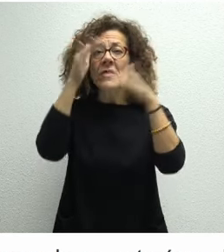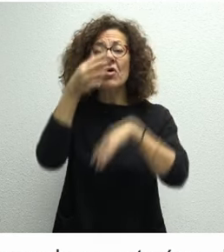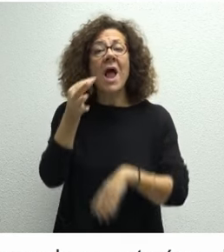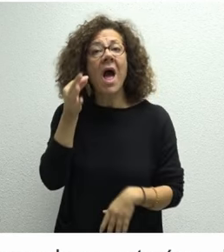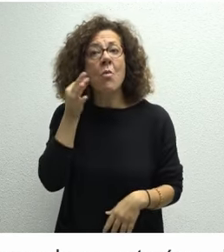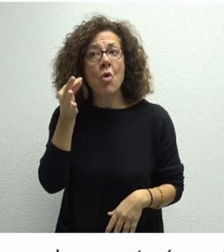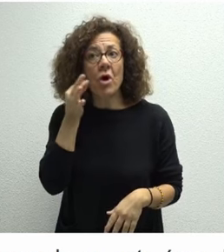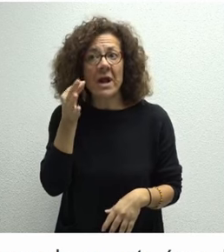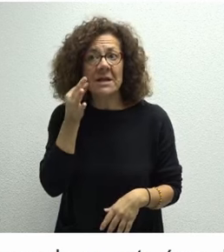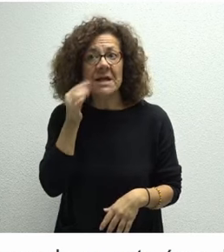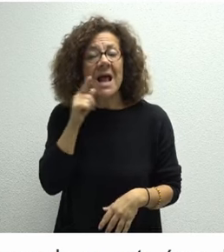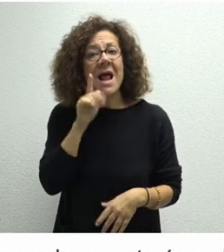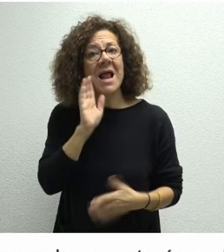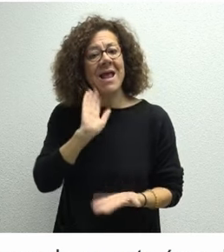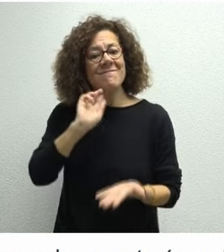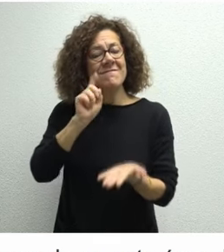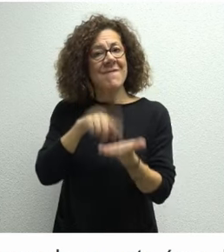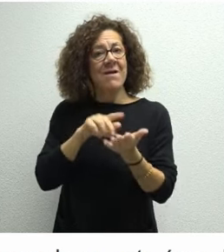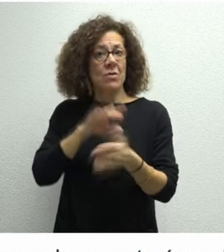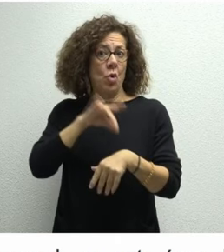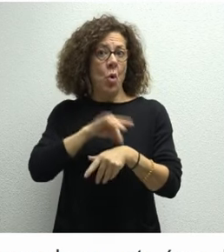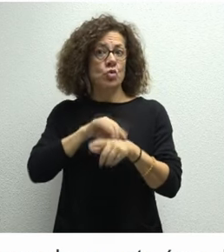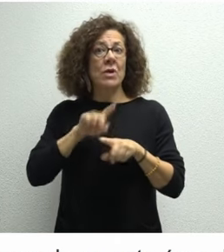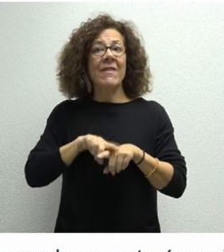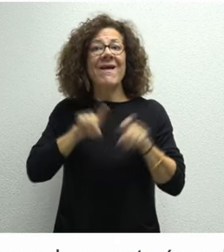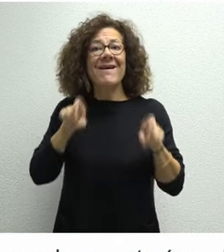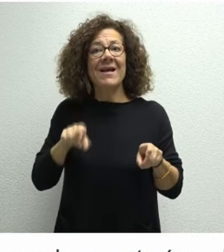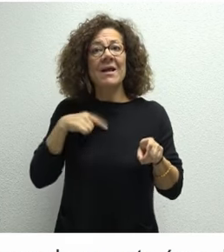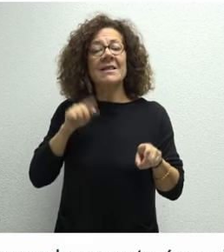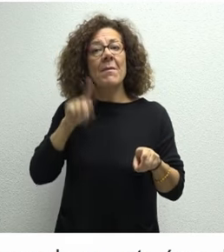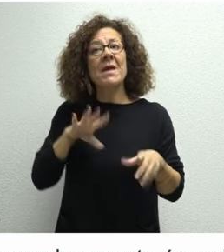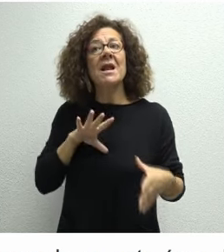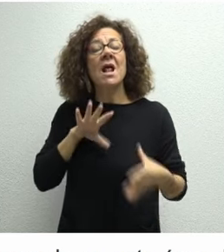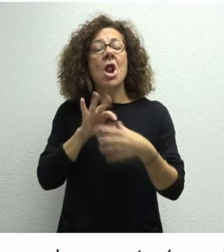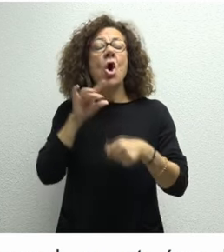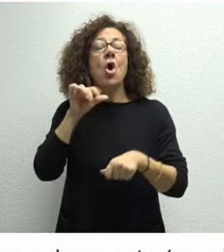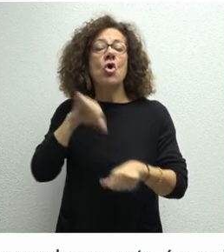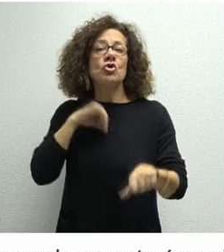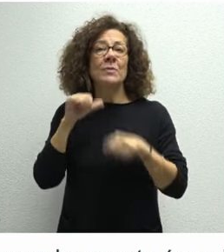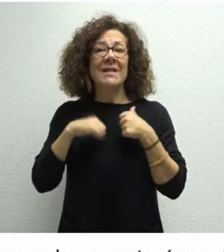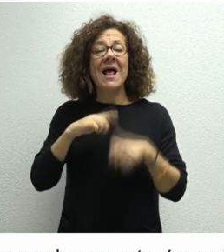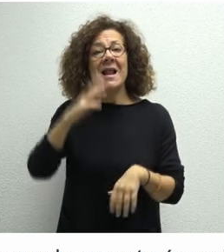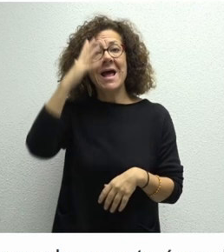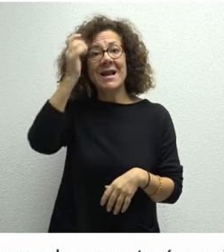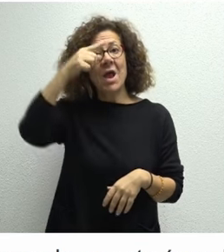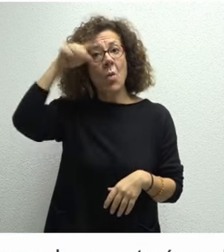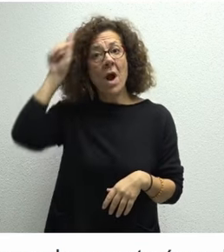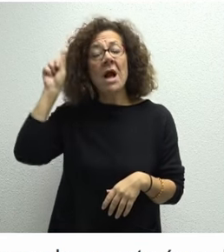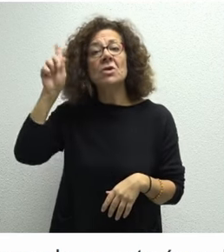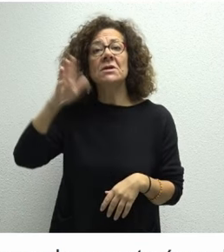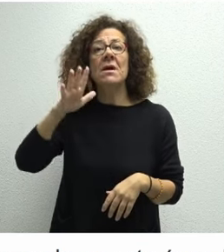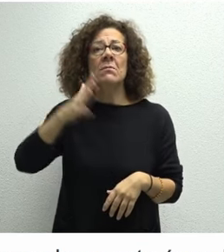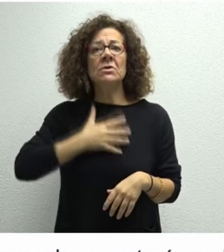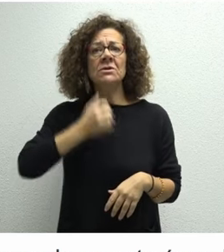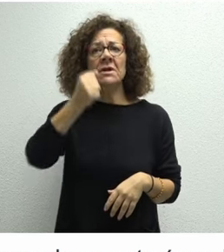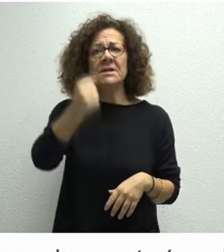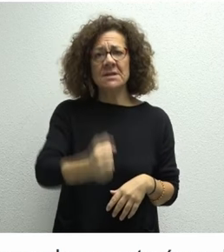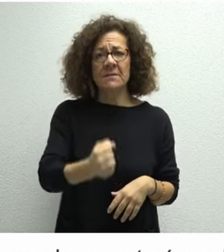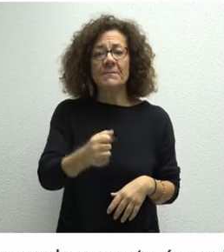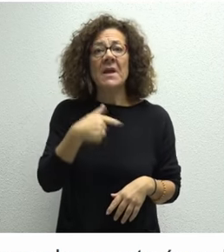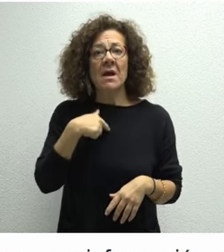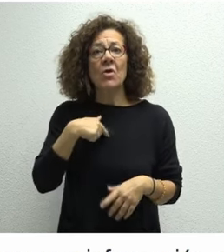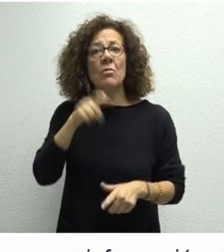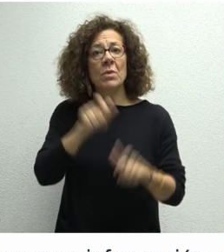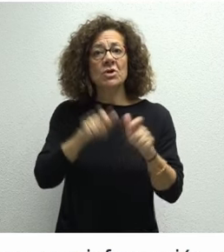en en la consulta de ginecología junto con el hospital rey Juan Carlos de móstoles adaptado y validado por mujeres con